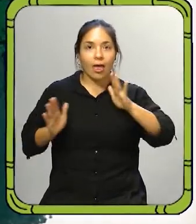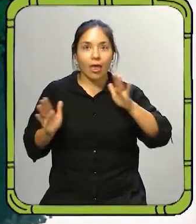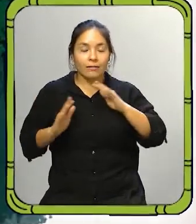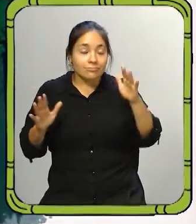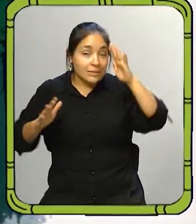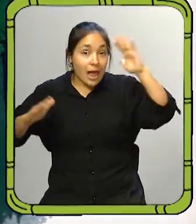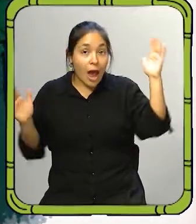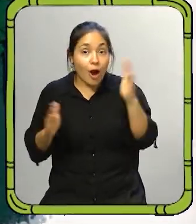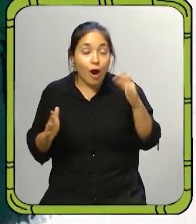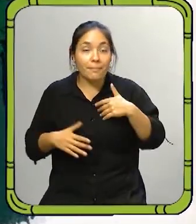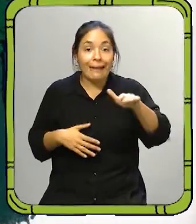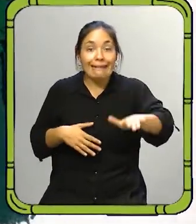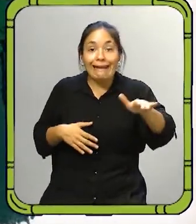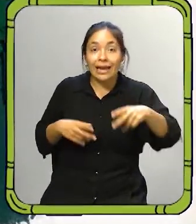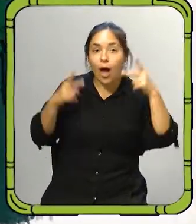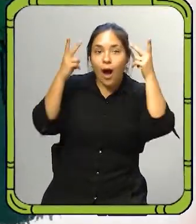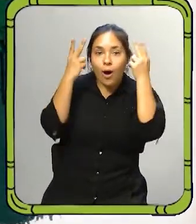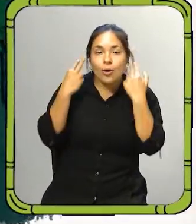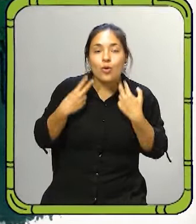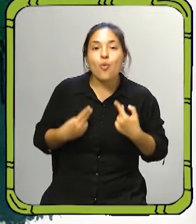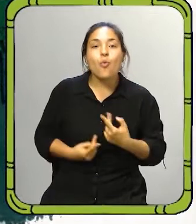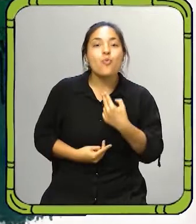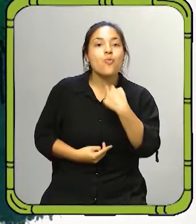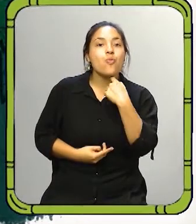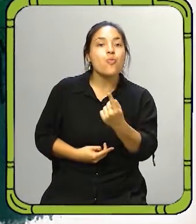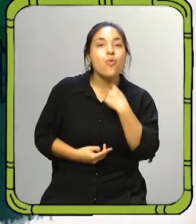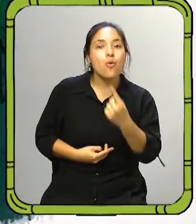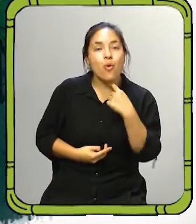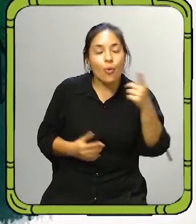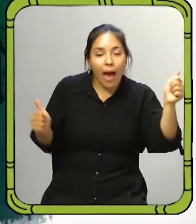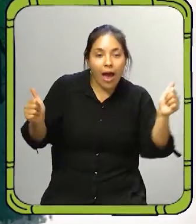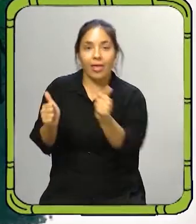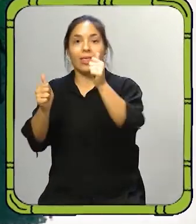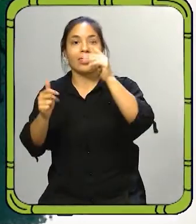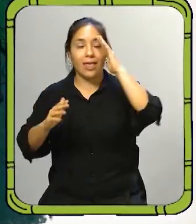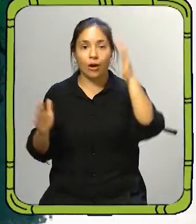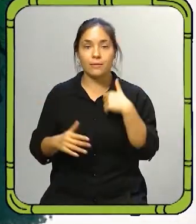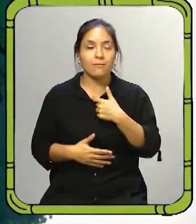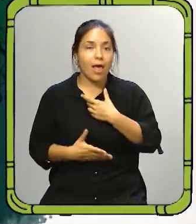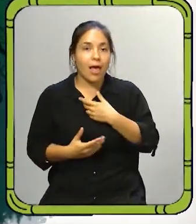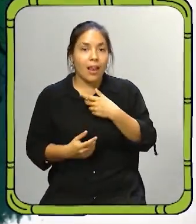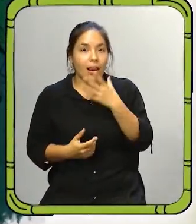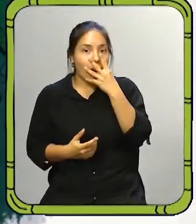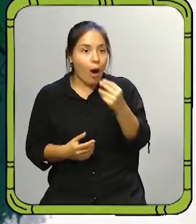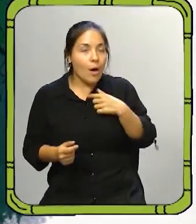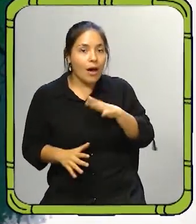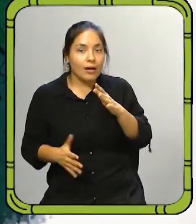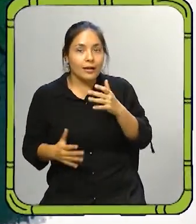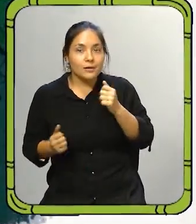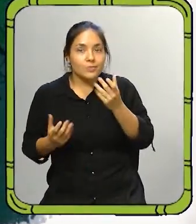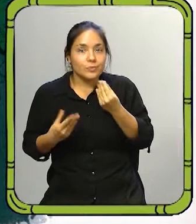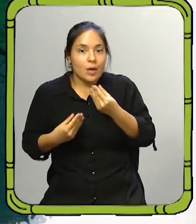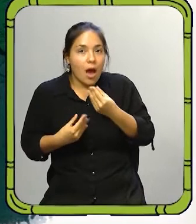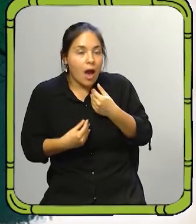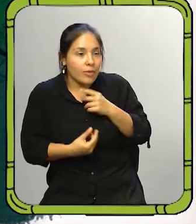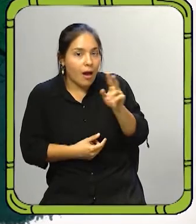de trenzas rubias saltó a su lado, así, ¡fa! Y el lobito, imagínate, se repuso a temblar mal. No. Sí, la Caperucita Feroz,